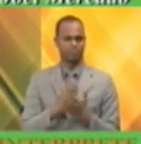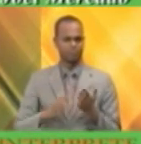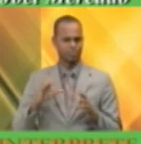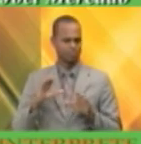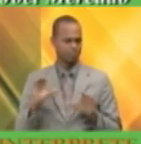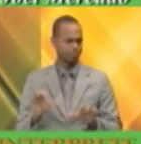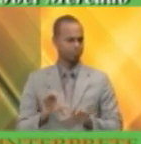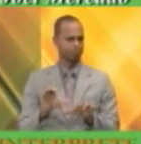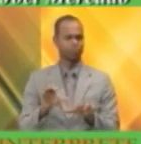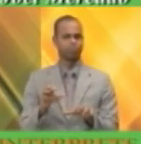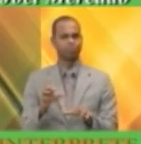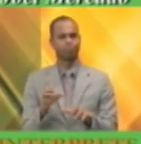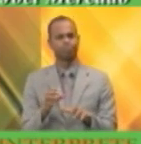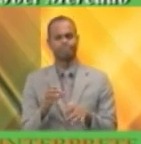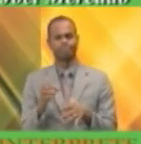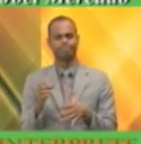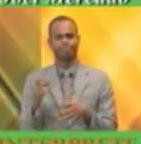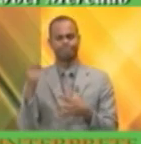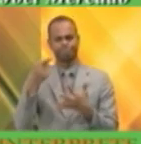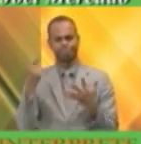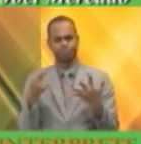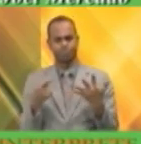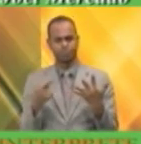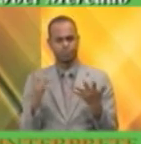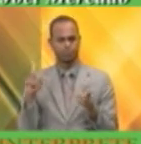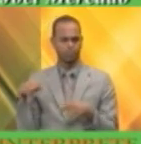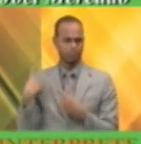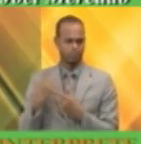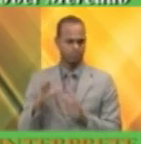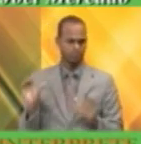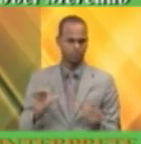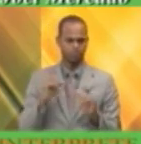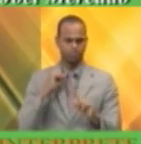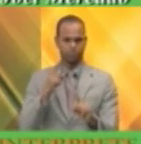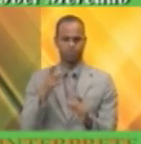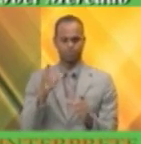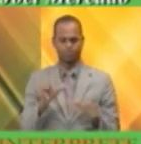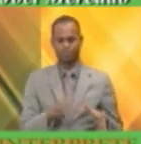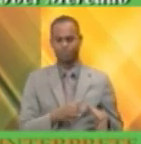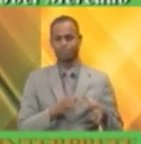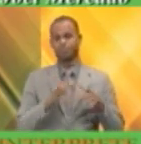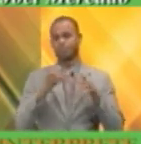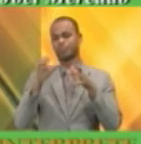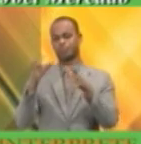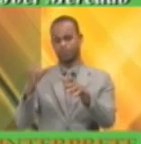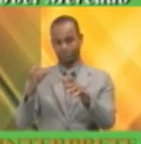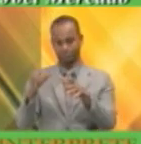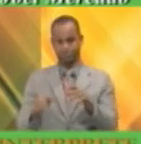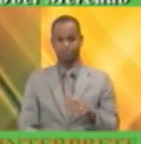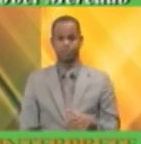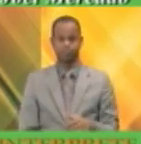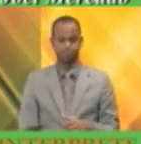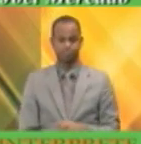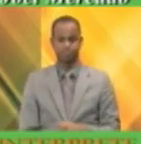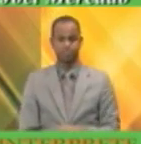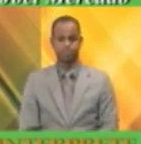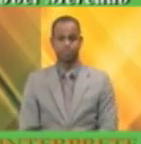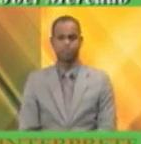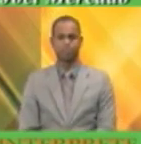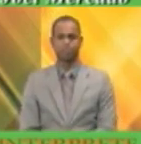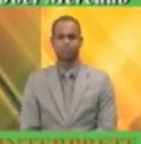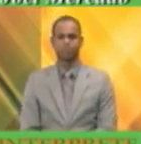es el trabajo que hemos hecho para mandar a estos atletas a Río.